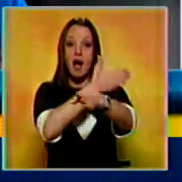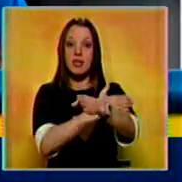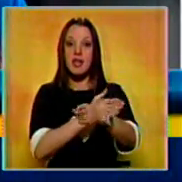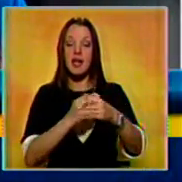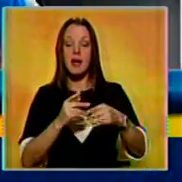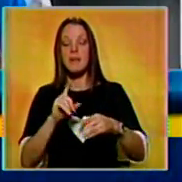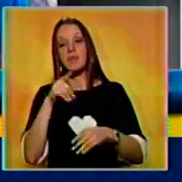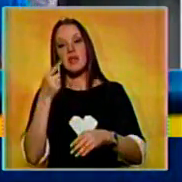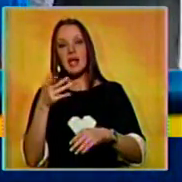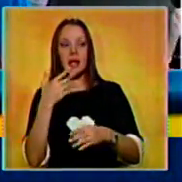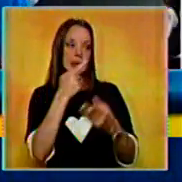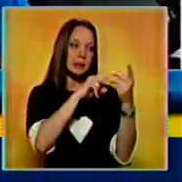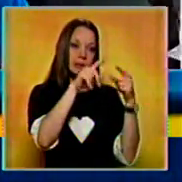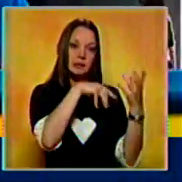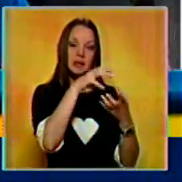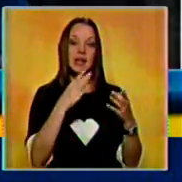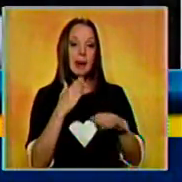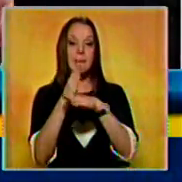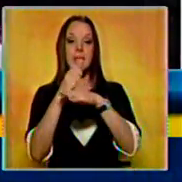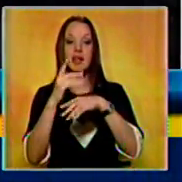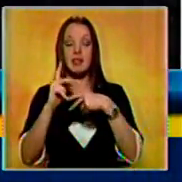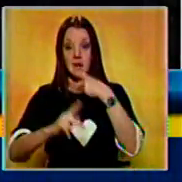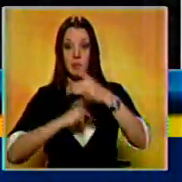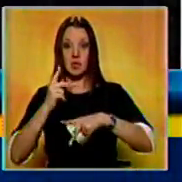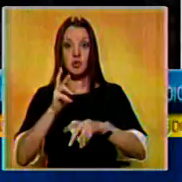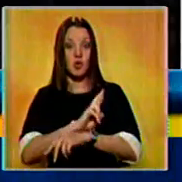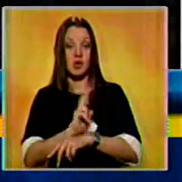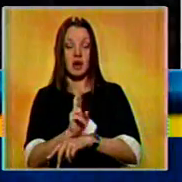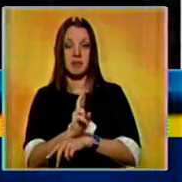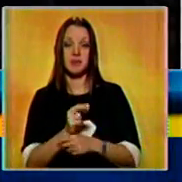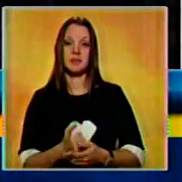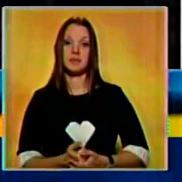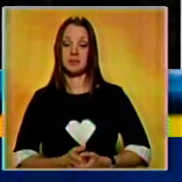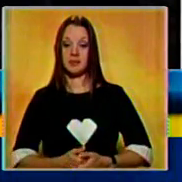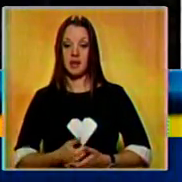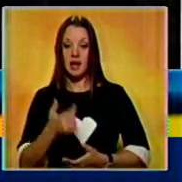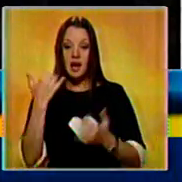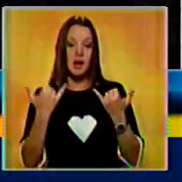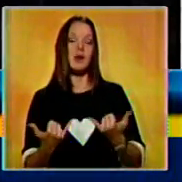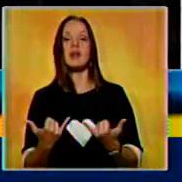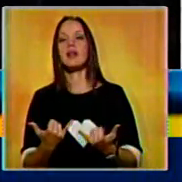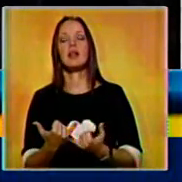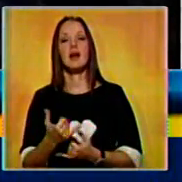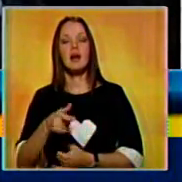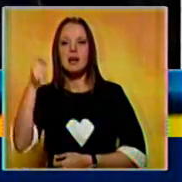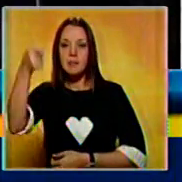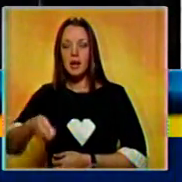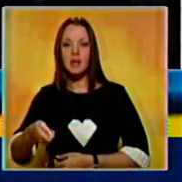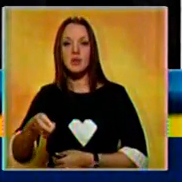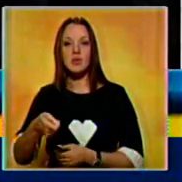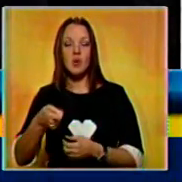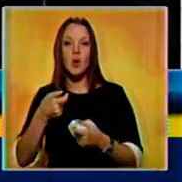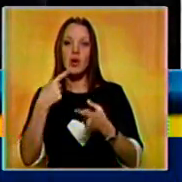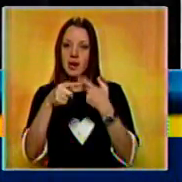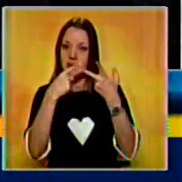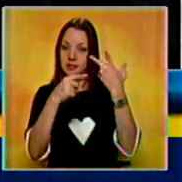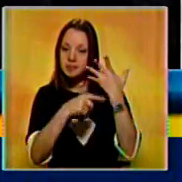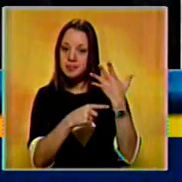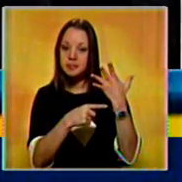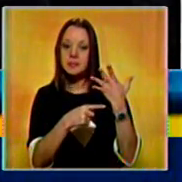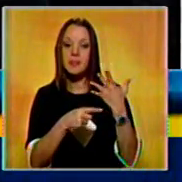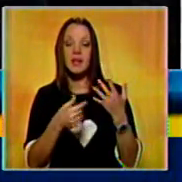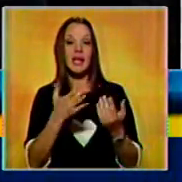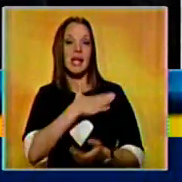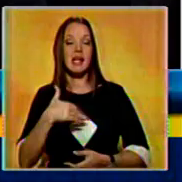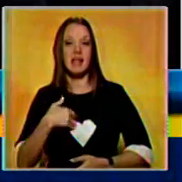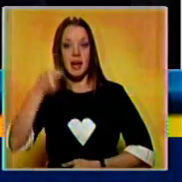que el proceso se dé con celeridad. Y a los juristas de Venezuela que cumplen los requisitos para ser